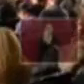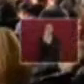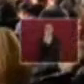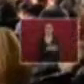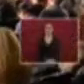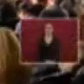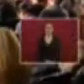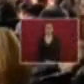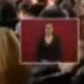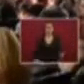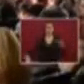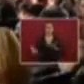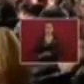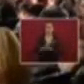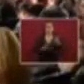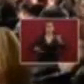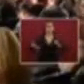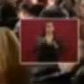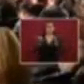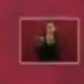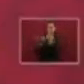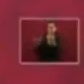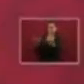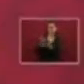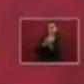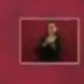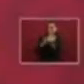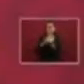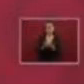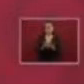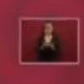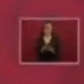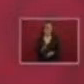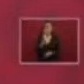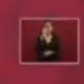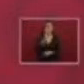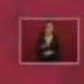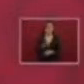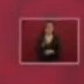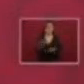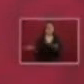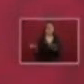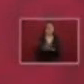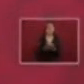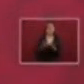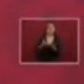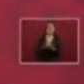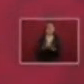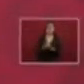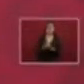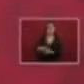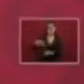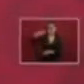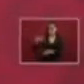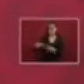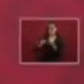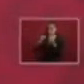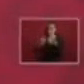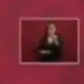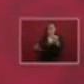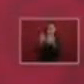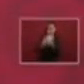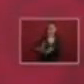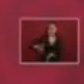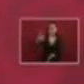Venezuela tiene niveles de percepción de corrupción más altos en América Latina. Dicho de otra manera, por mejor que se evalúe el